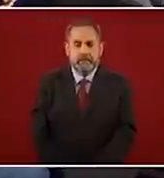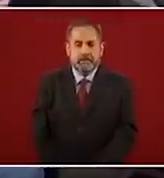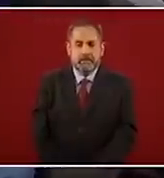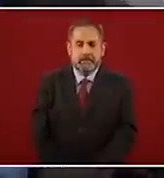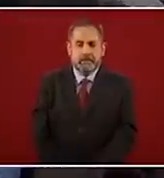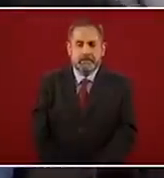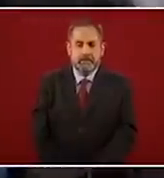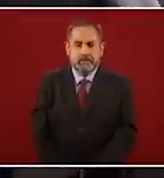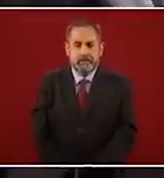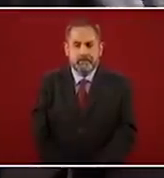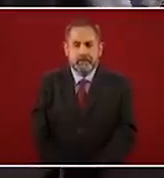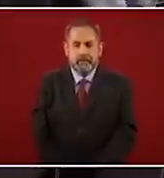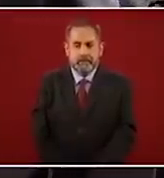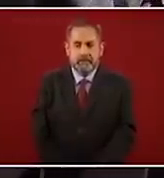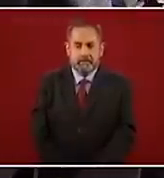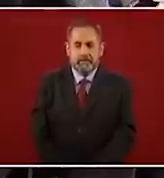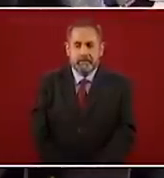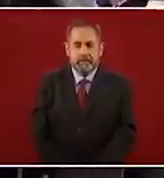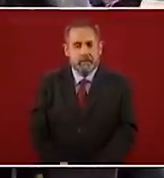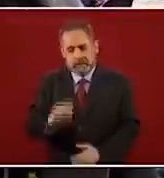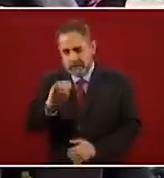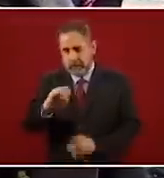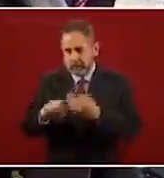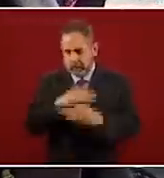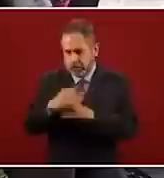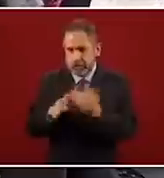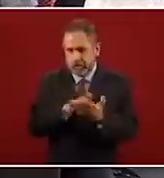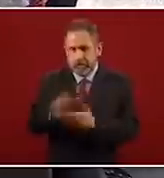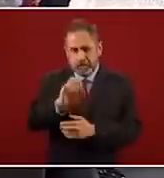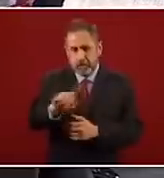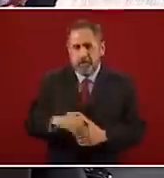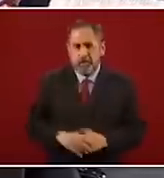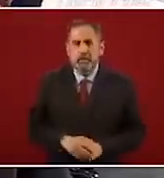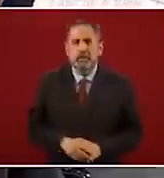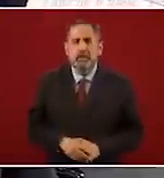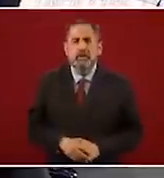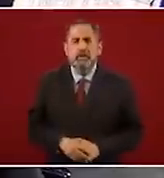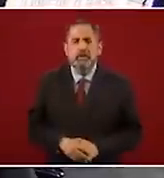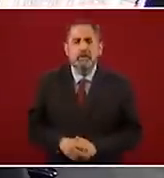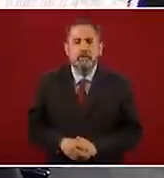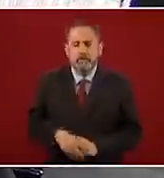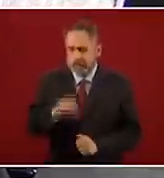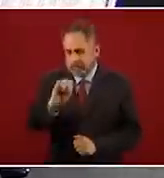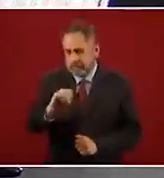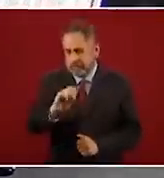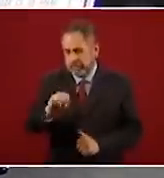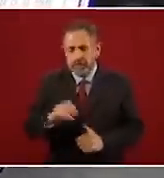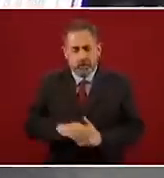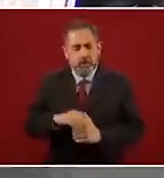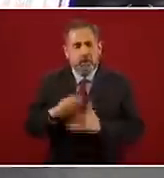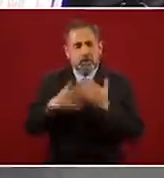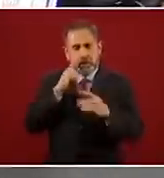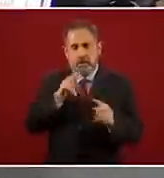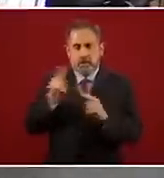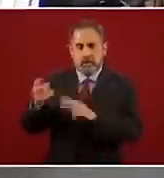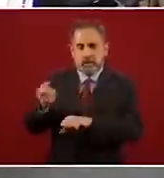diseñador Alberto López Gómez? Sí, que todo. Todo nuestro apoyo. Para que le permitan en Estados Unidos ingresar. Sí, que lo vea